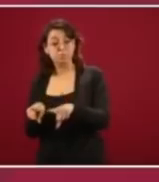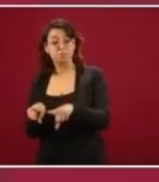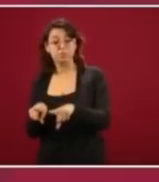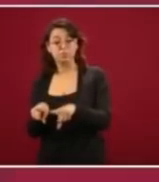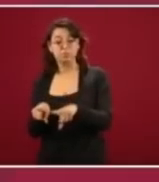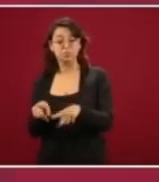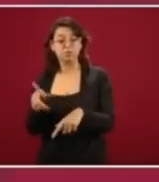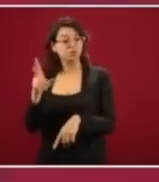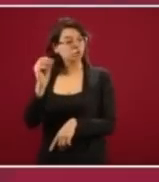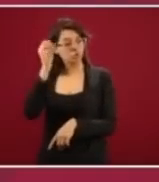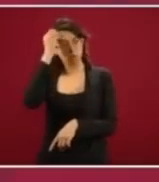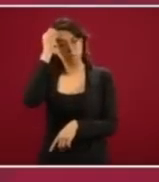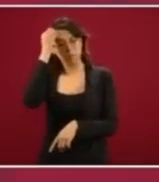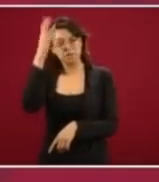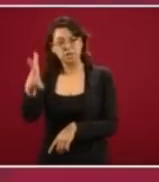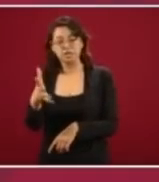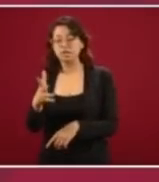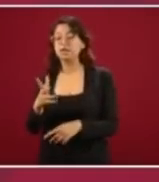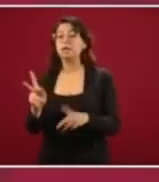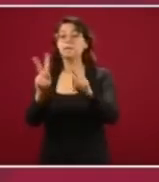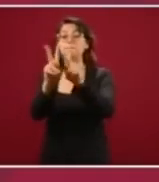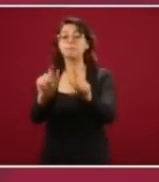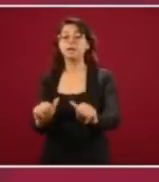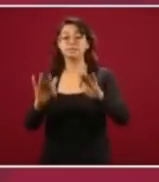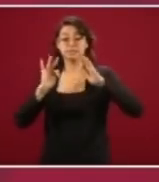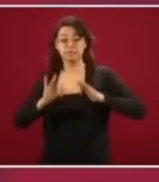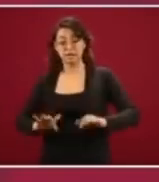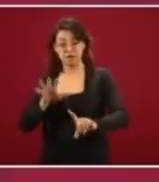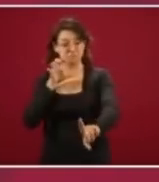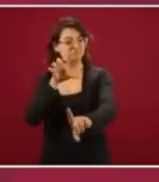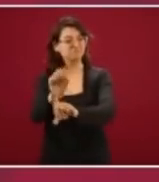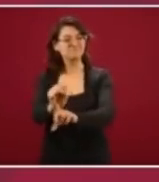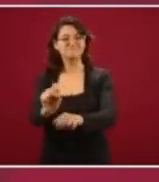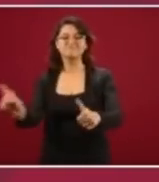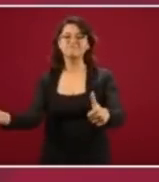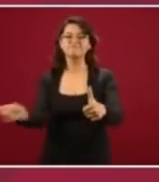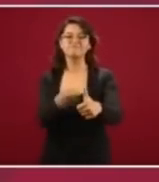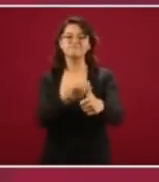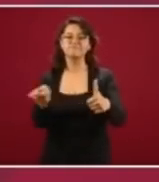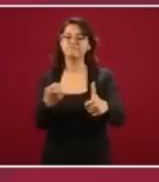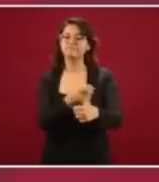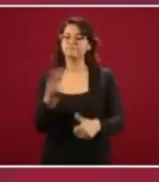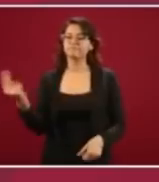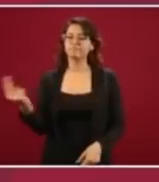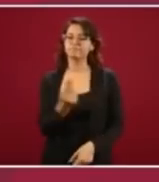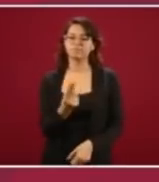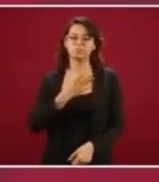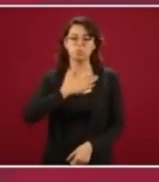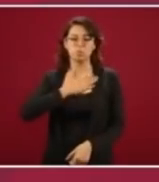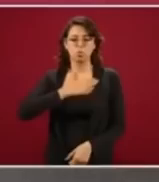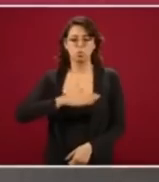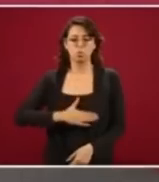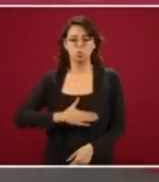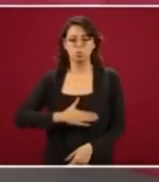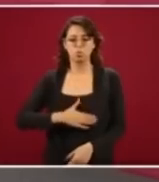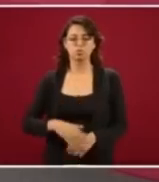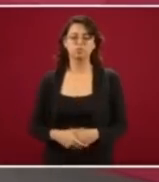no lo olviden, la paz y la tranquilidad son frutos de la justicia.